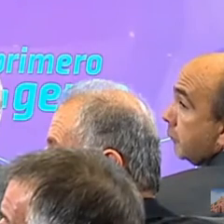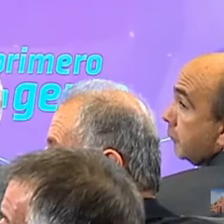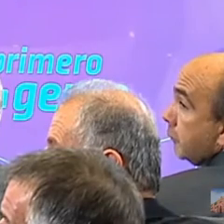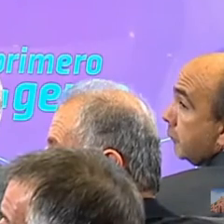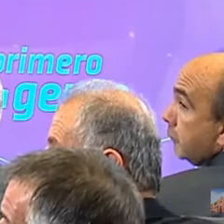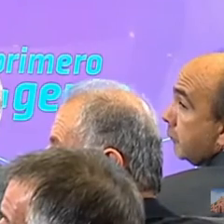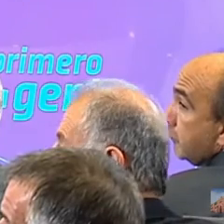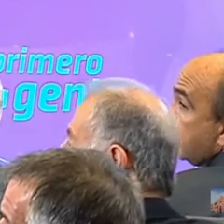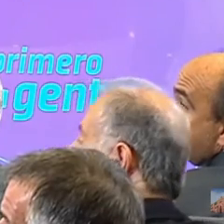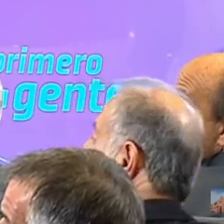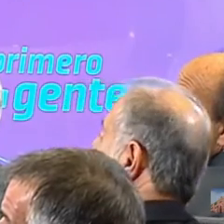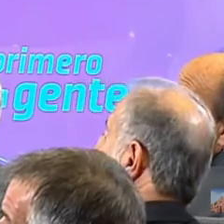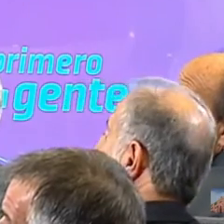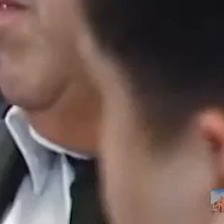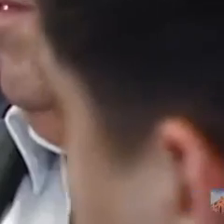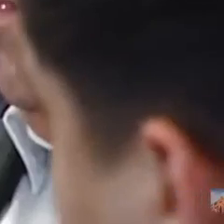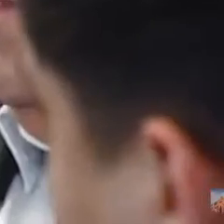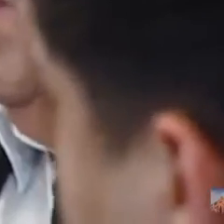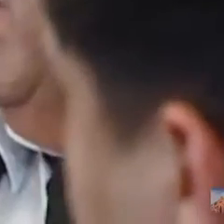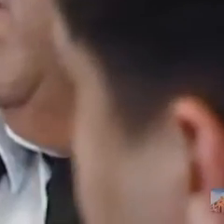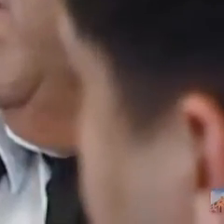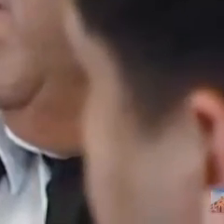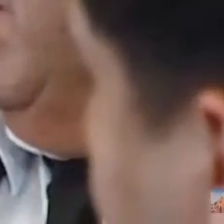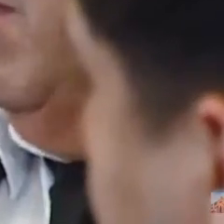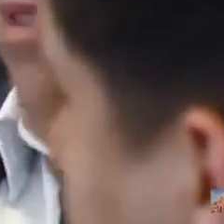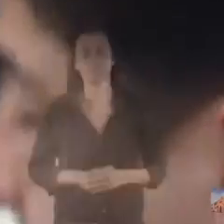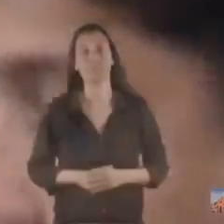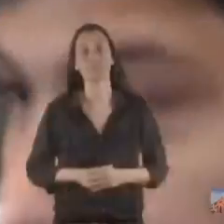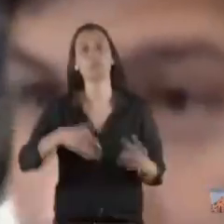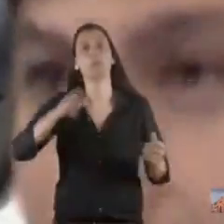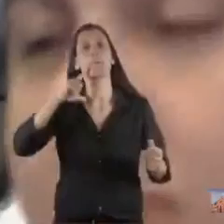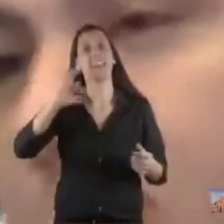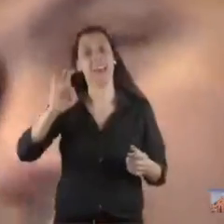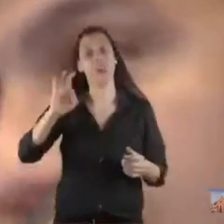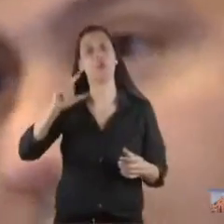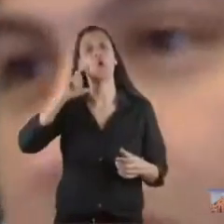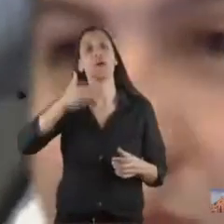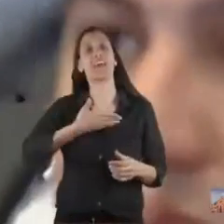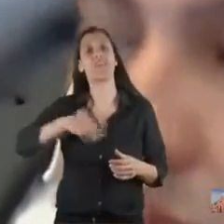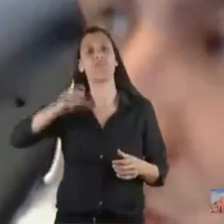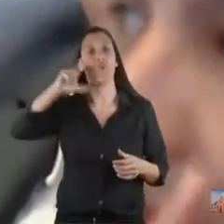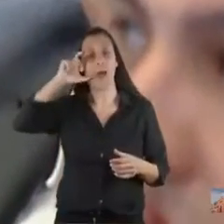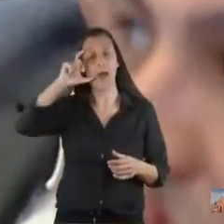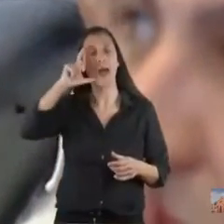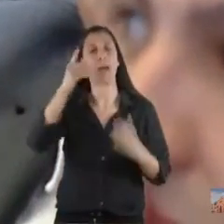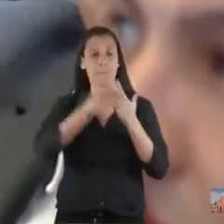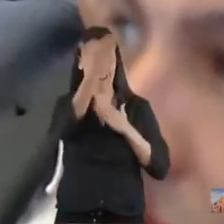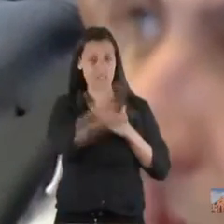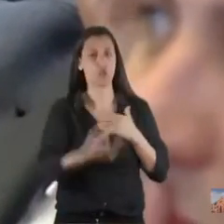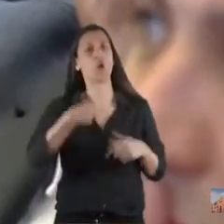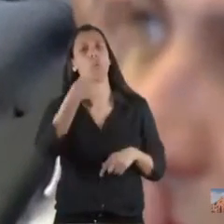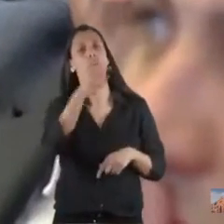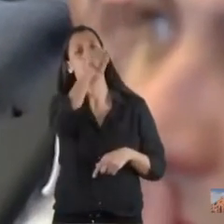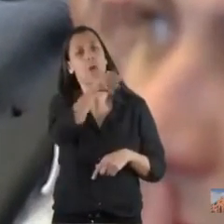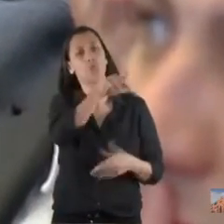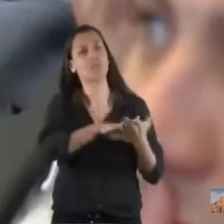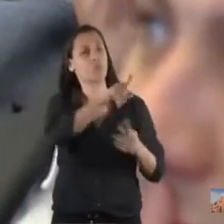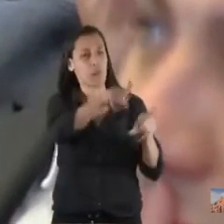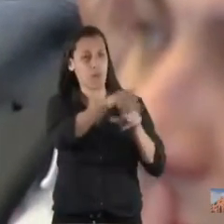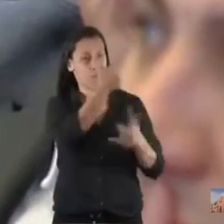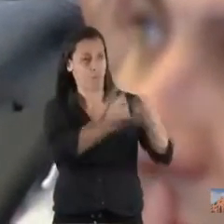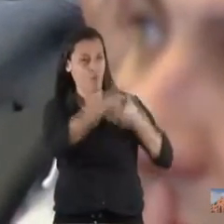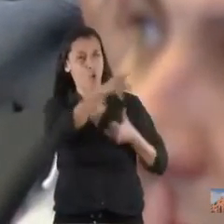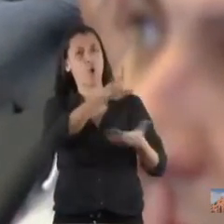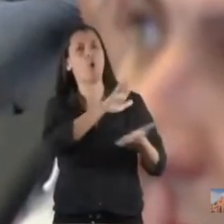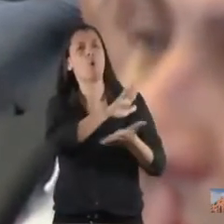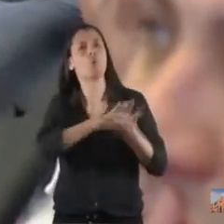buenas noches qué tal mariano en el par infobae ministro quería consultarle respecto a lo que usted comentó sobre un